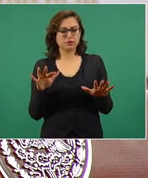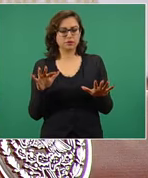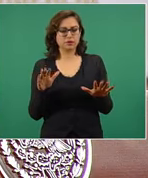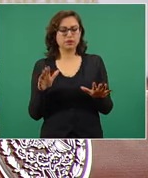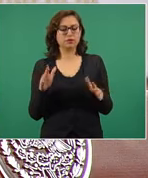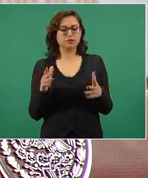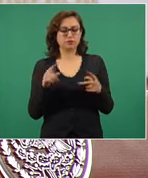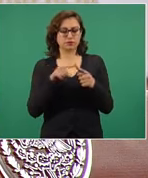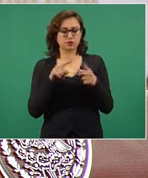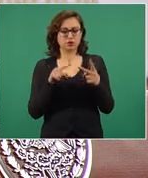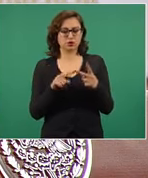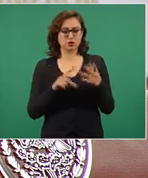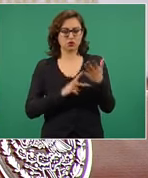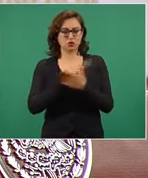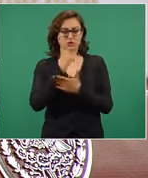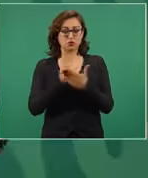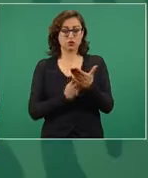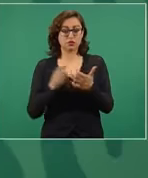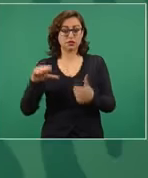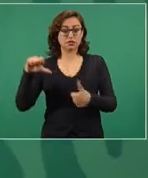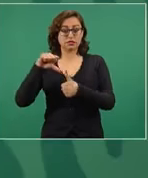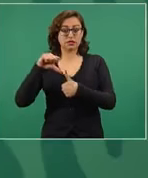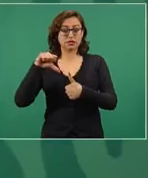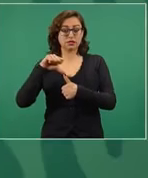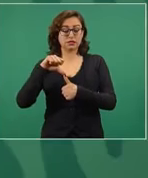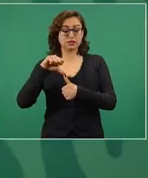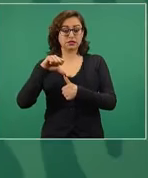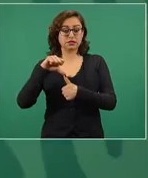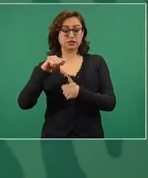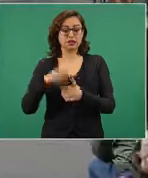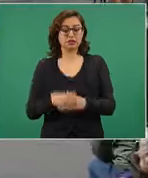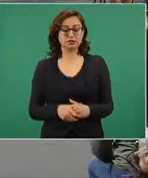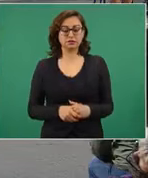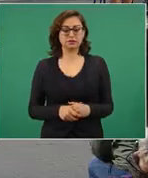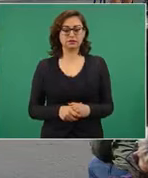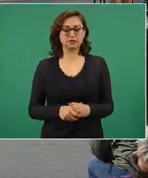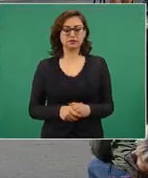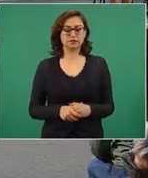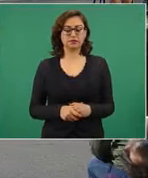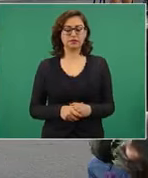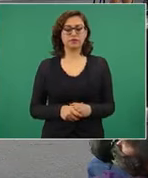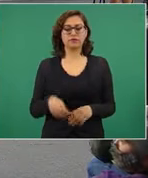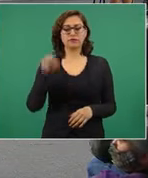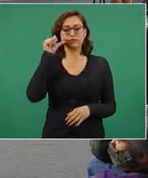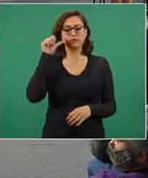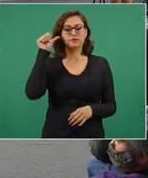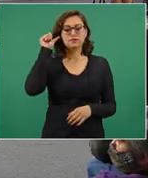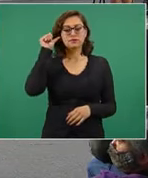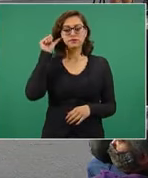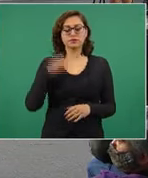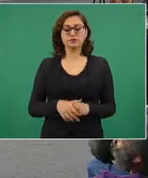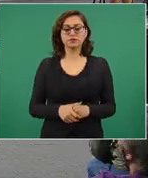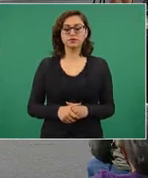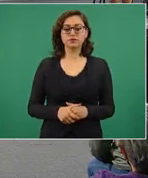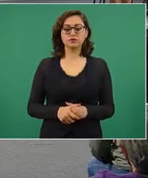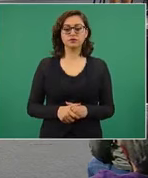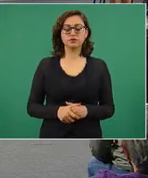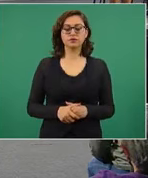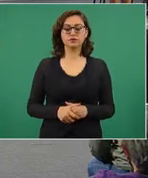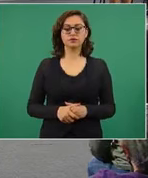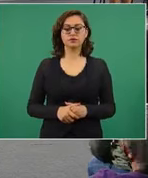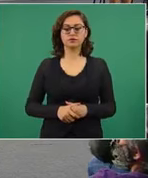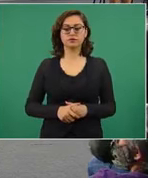sobre estos dos programas en Centroamérica. El final de lo que mostraron ayer. Lo de ayer. Está Rocío, la